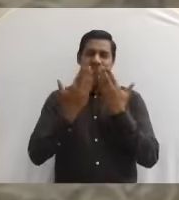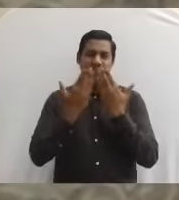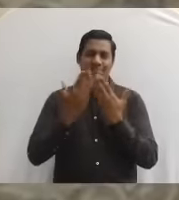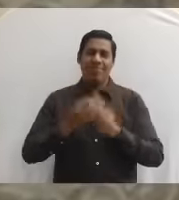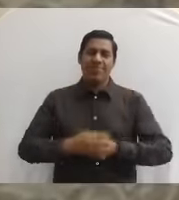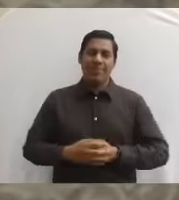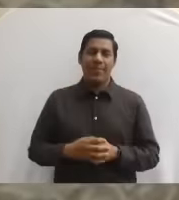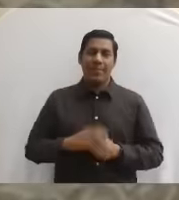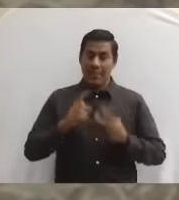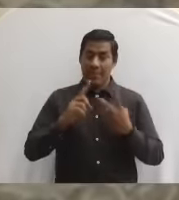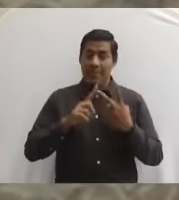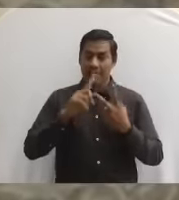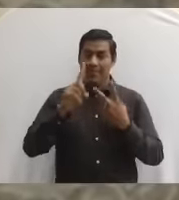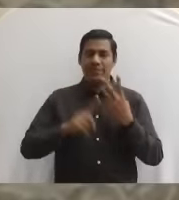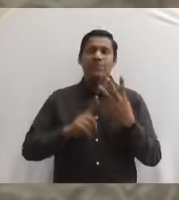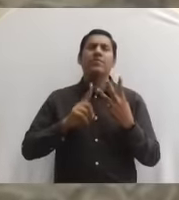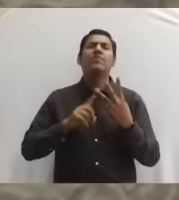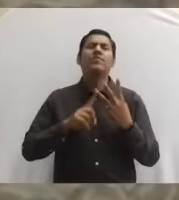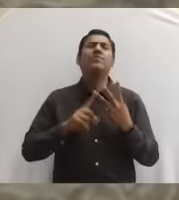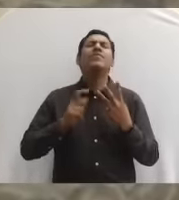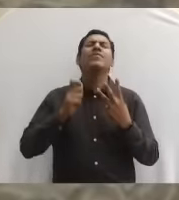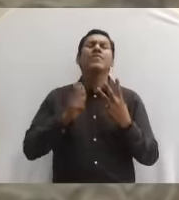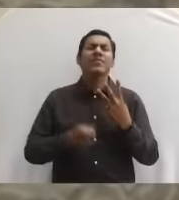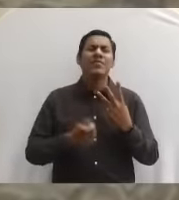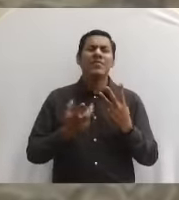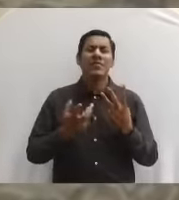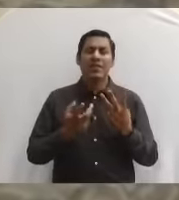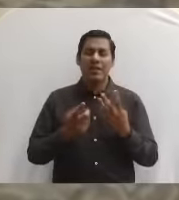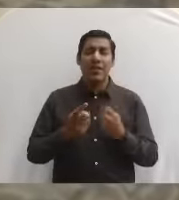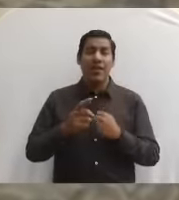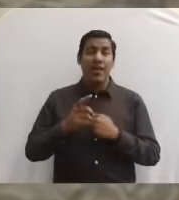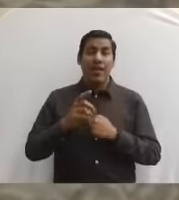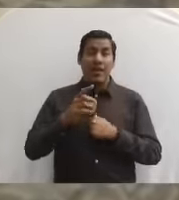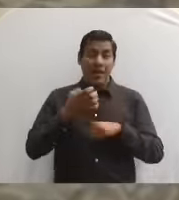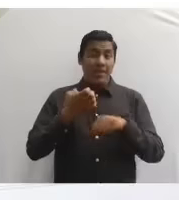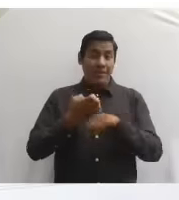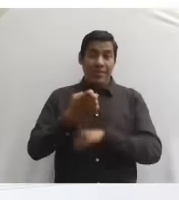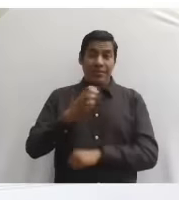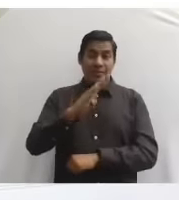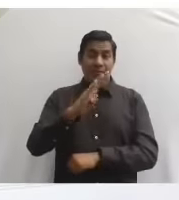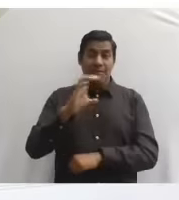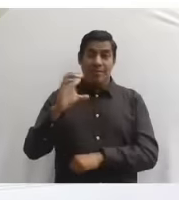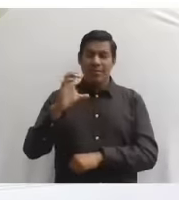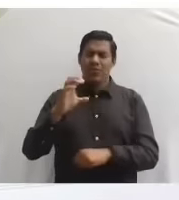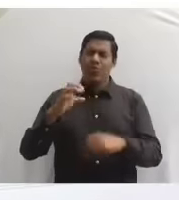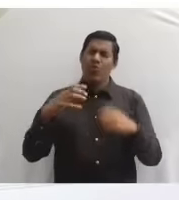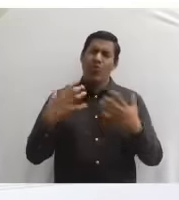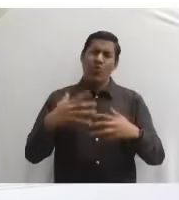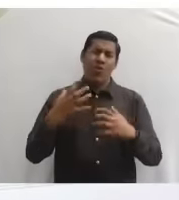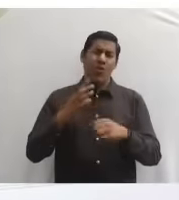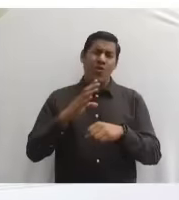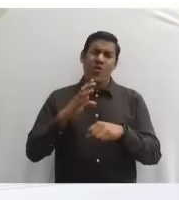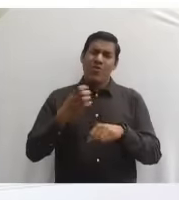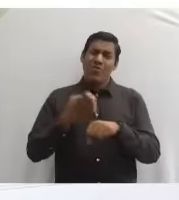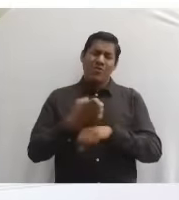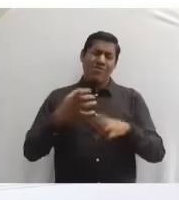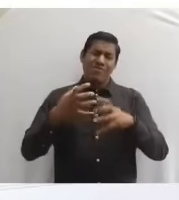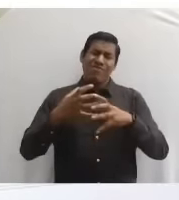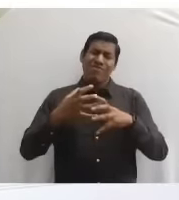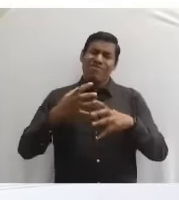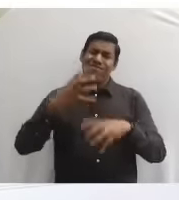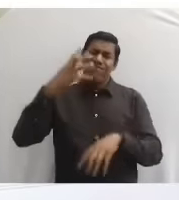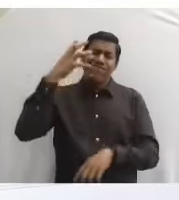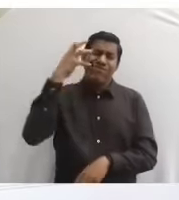Y la tercera es porque Baja California es un grandioso estado.